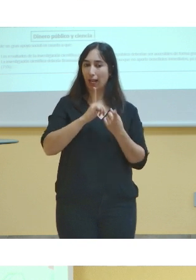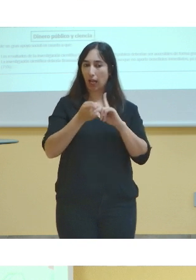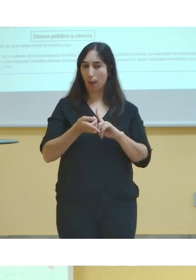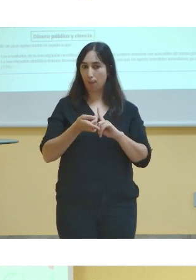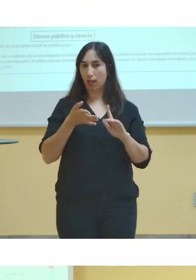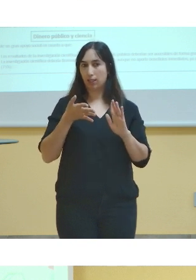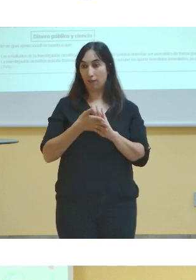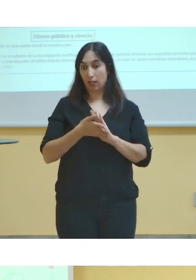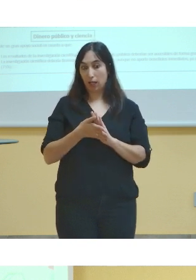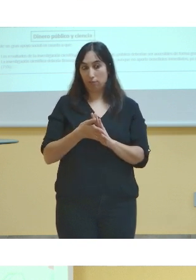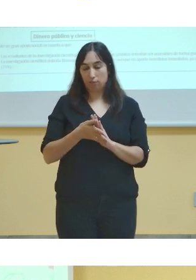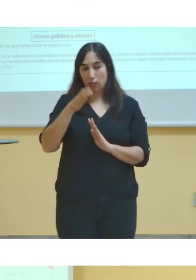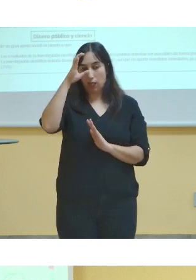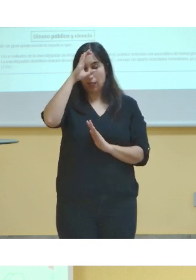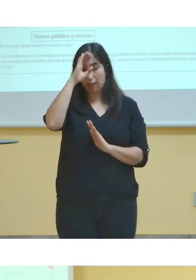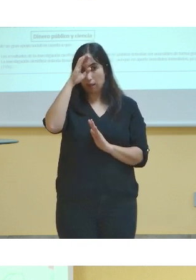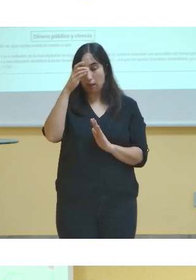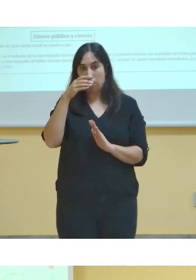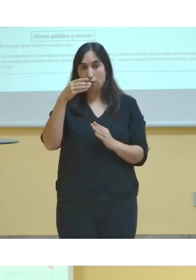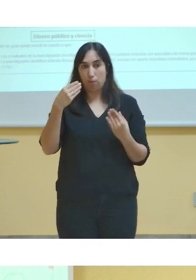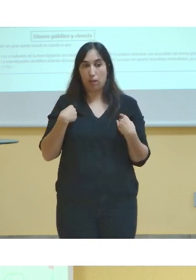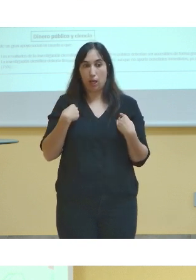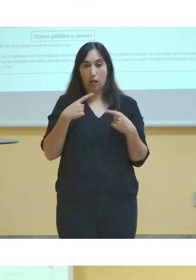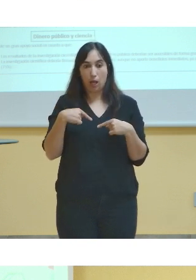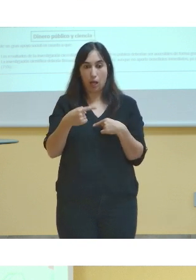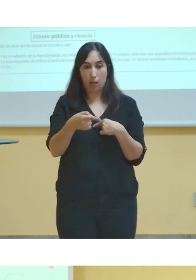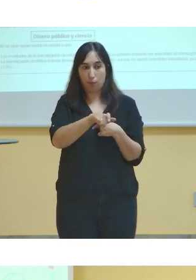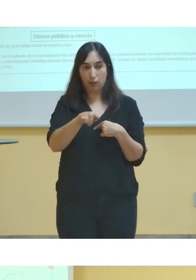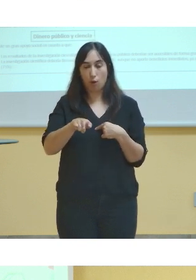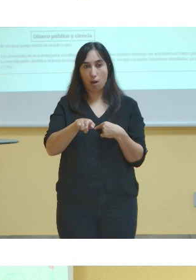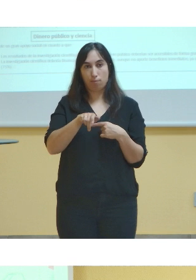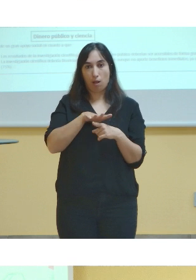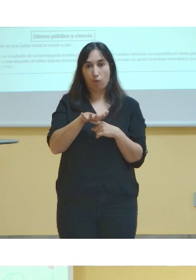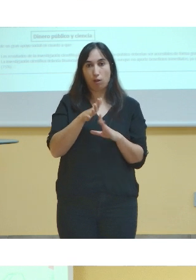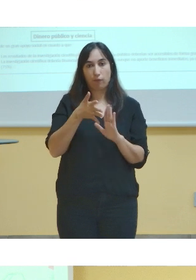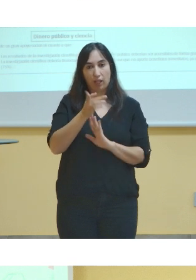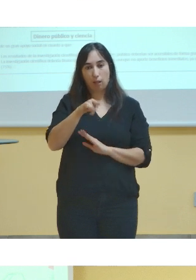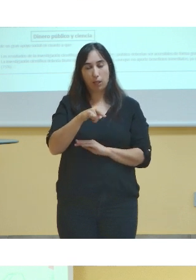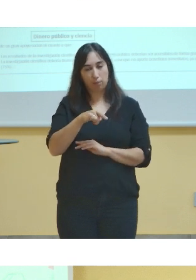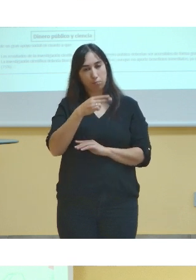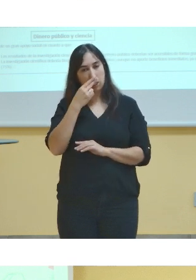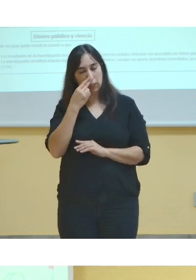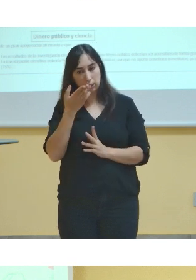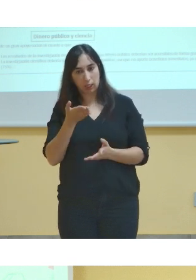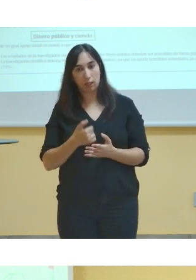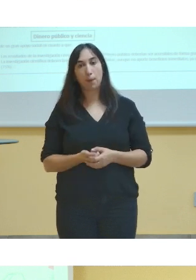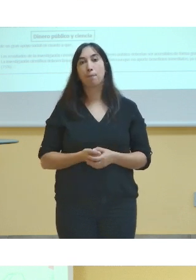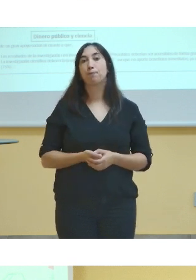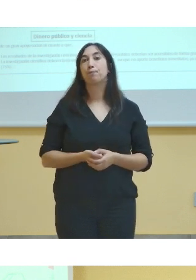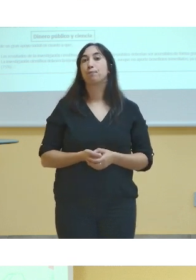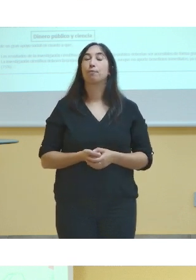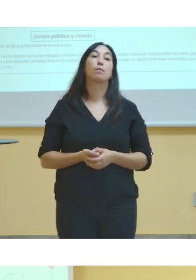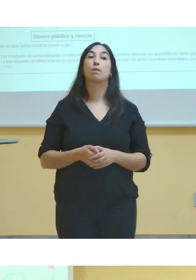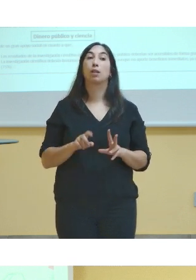que la ciencia forma parte de la vida diaria de las personas, con lo cual también eso es una percepción muy interesante. En cuanto a lo que es la